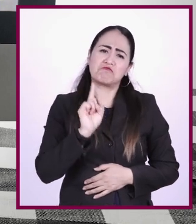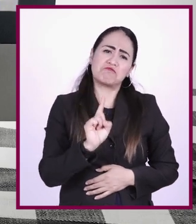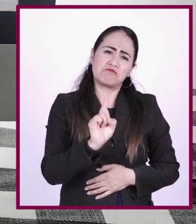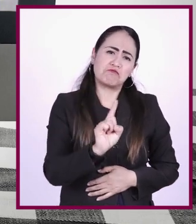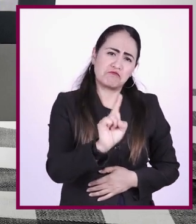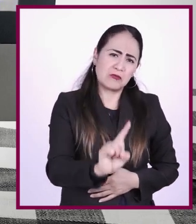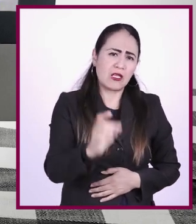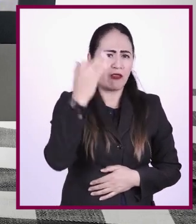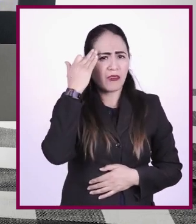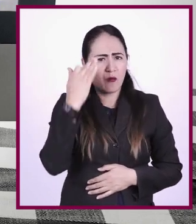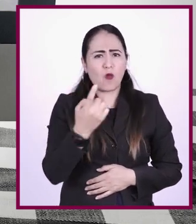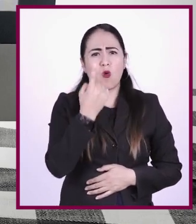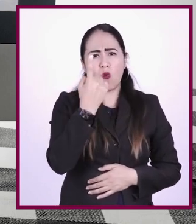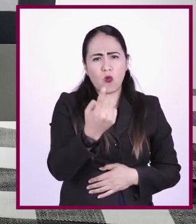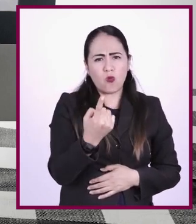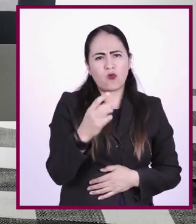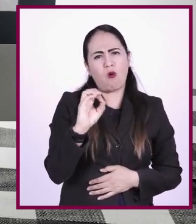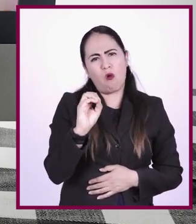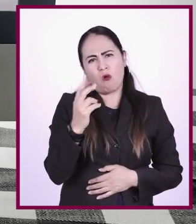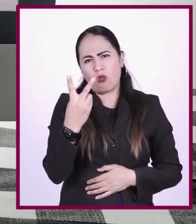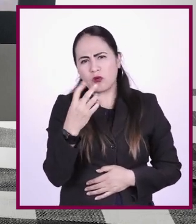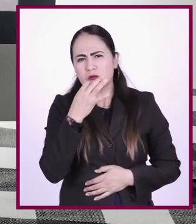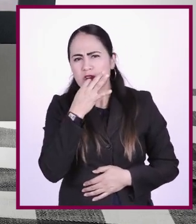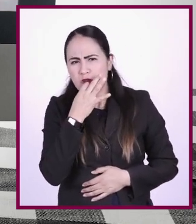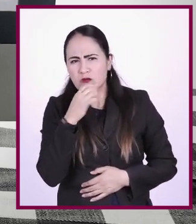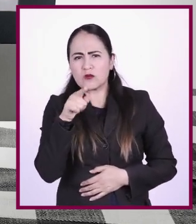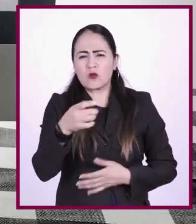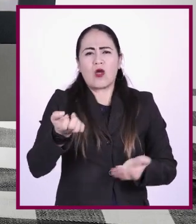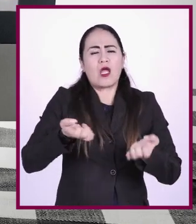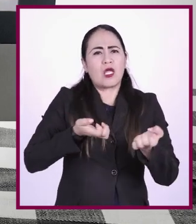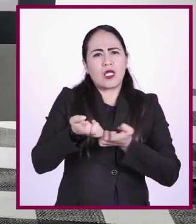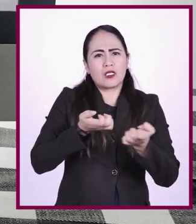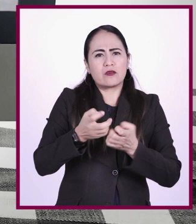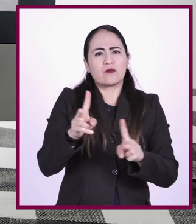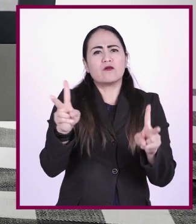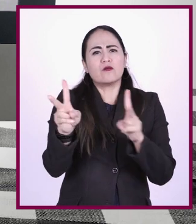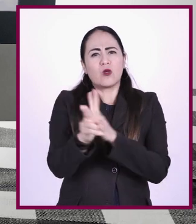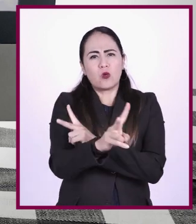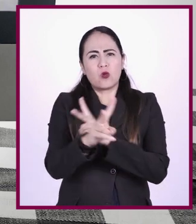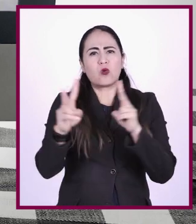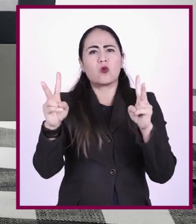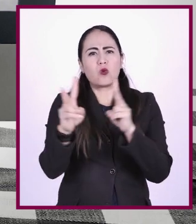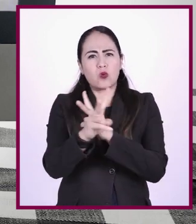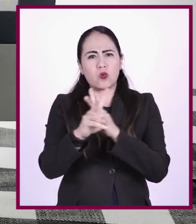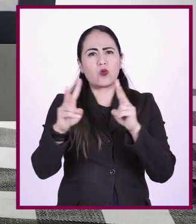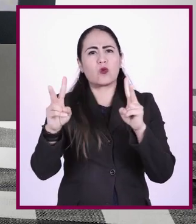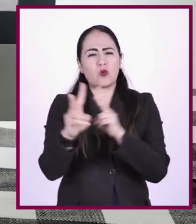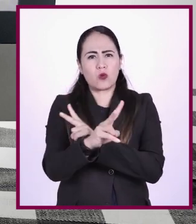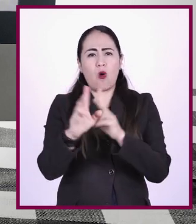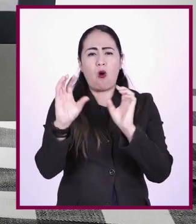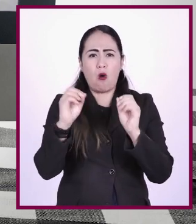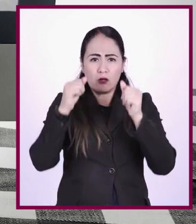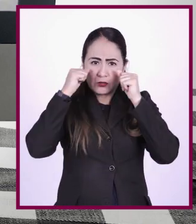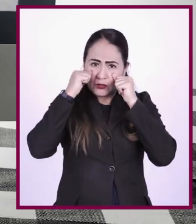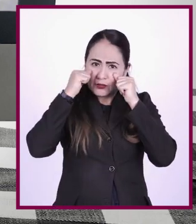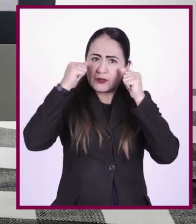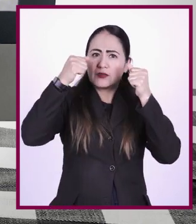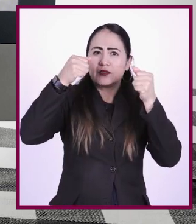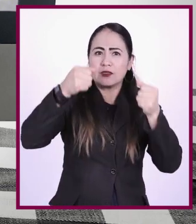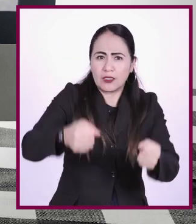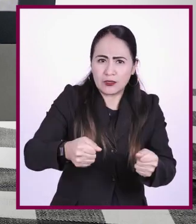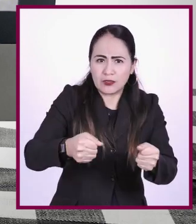1 o 2 minutos haciendo ejercicios de respiración o poniendo muchísima atención a tu respiración y poniendo mucha atención al